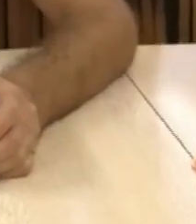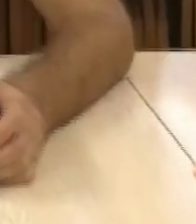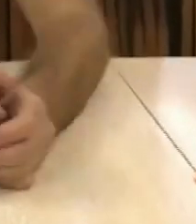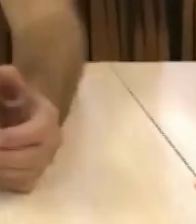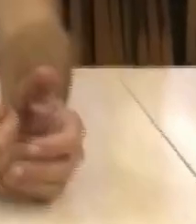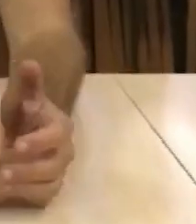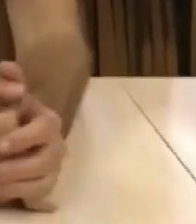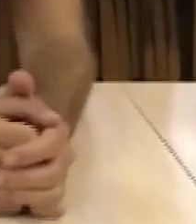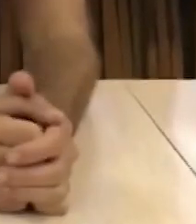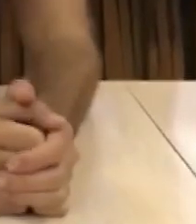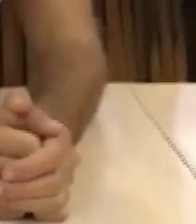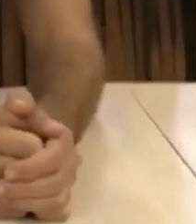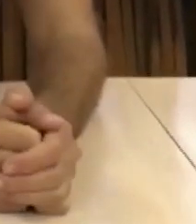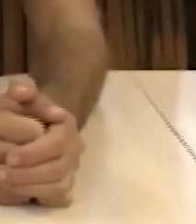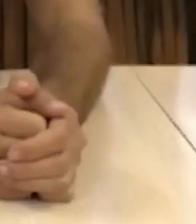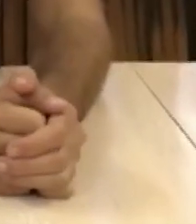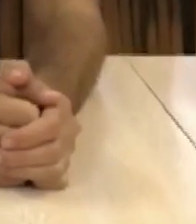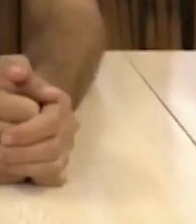Sofía.